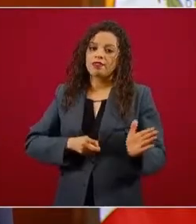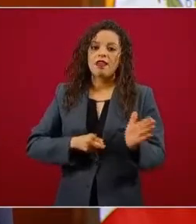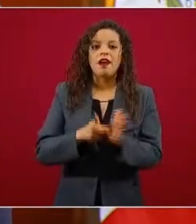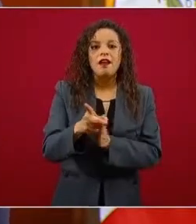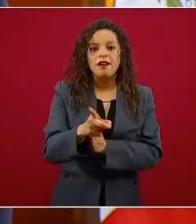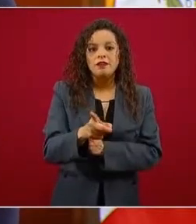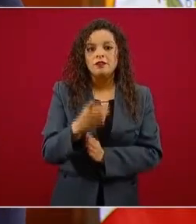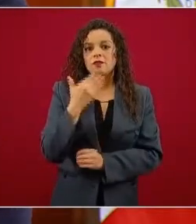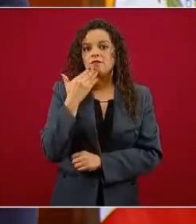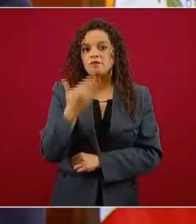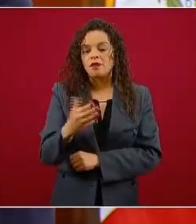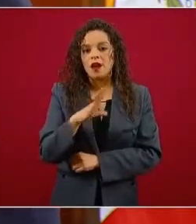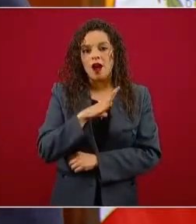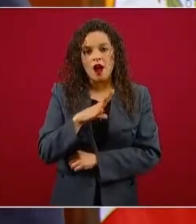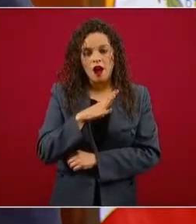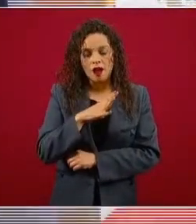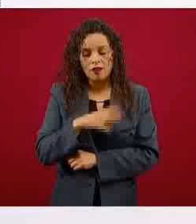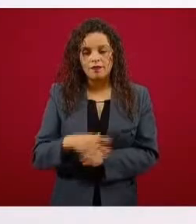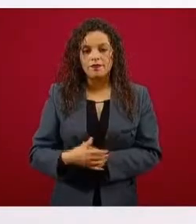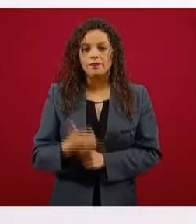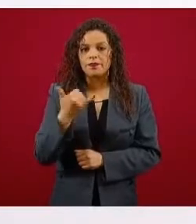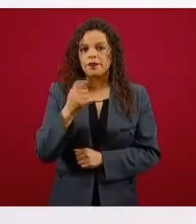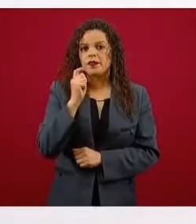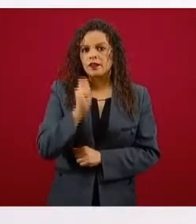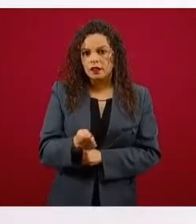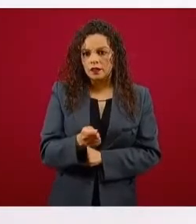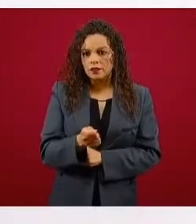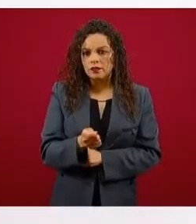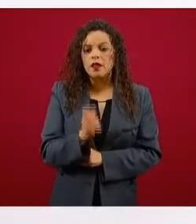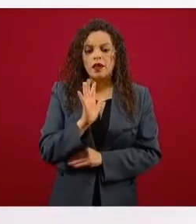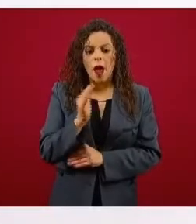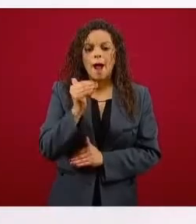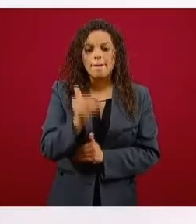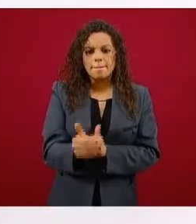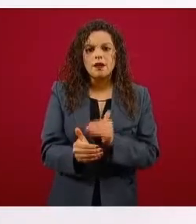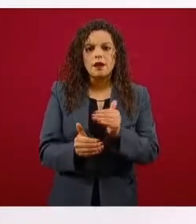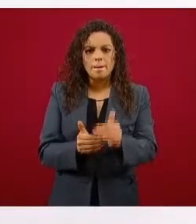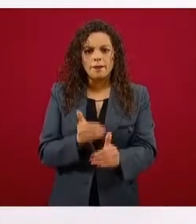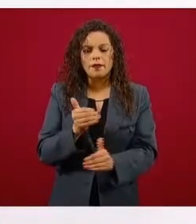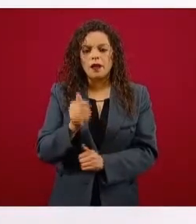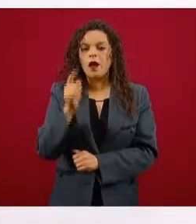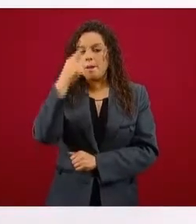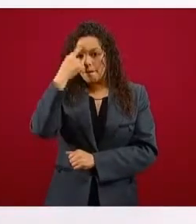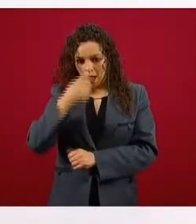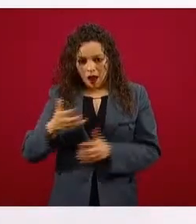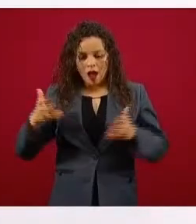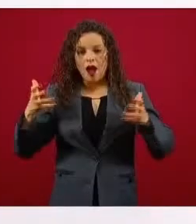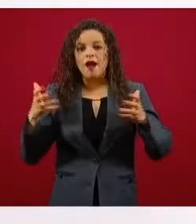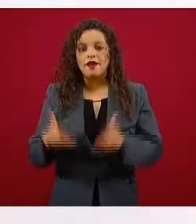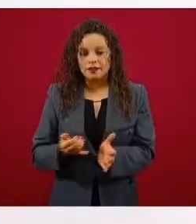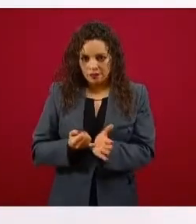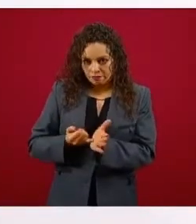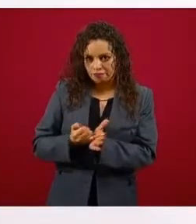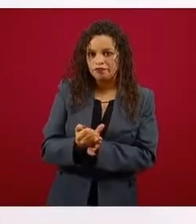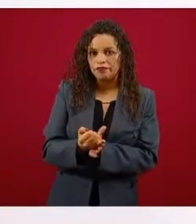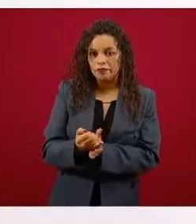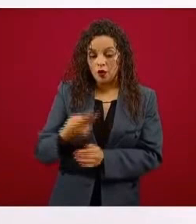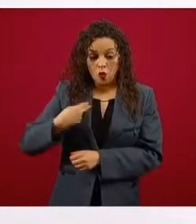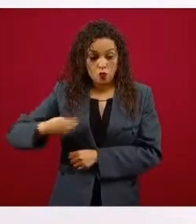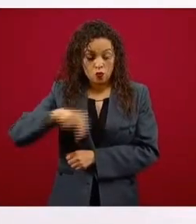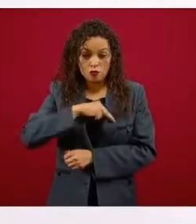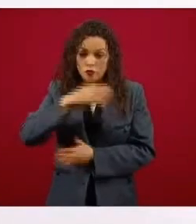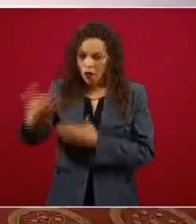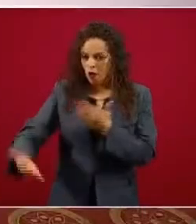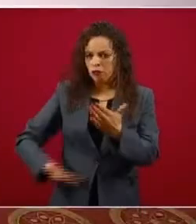que hemos avanzado también en la aplicación. Nosotros propusimos la iniciativa para